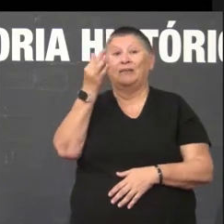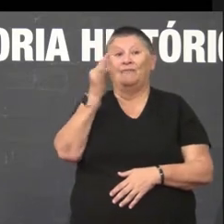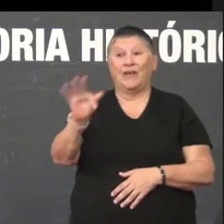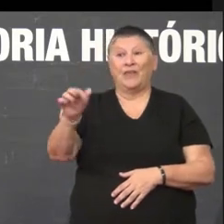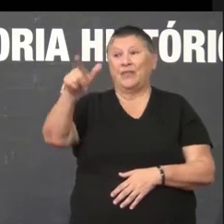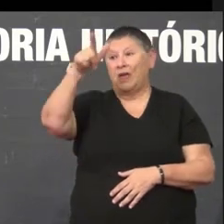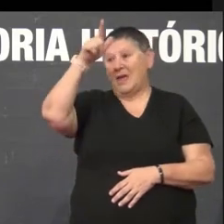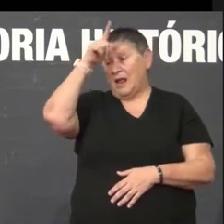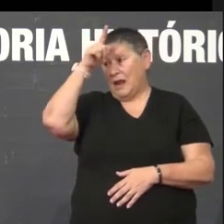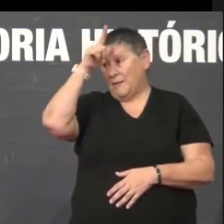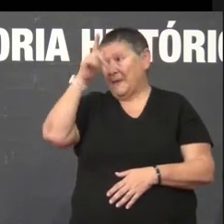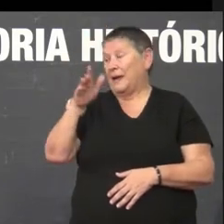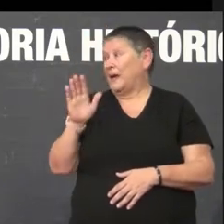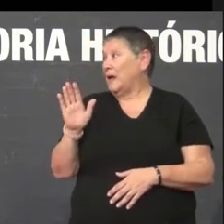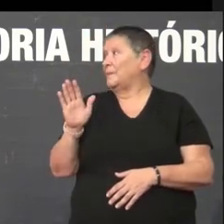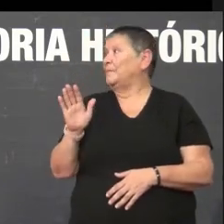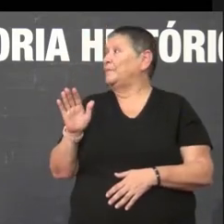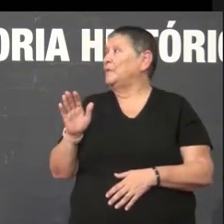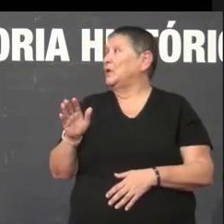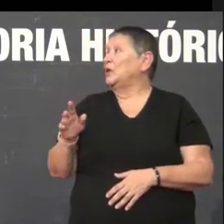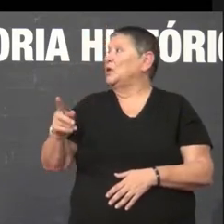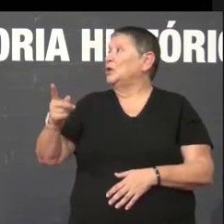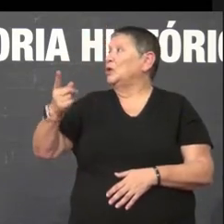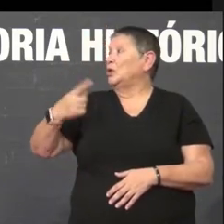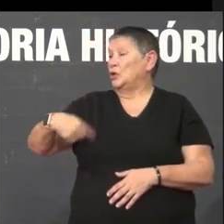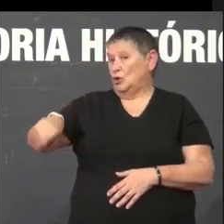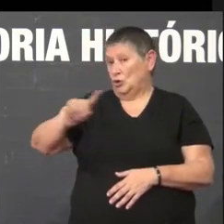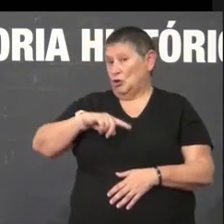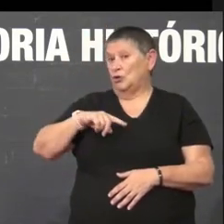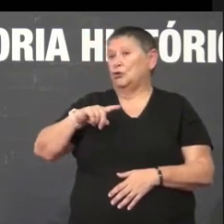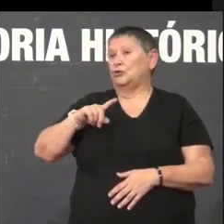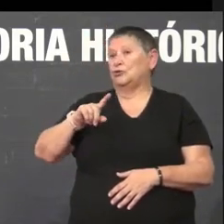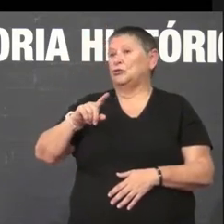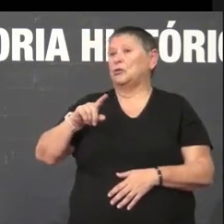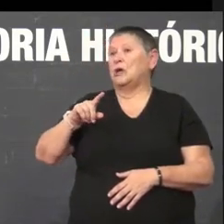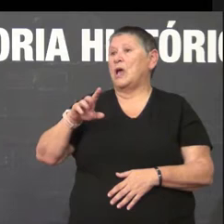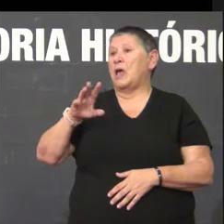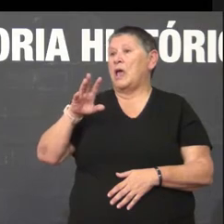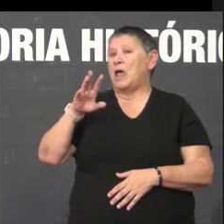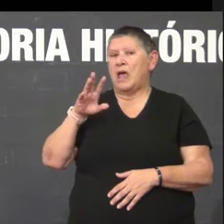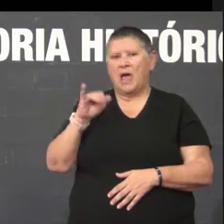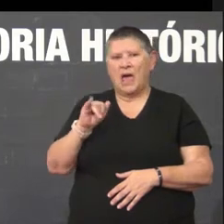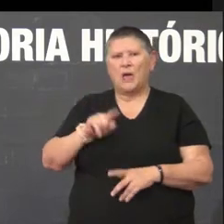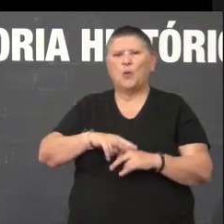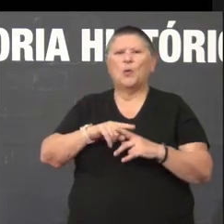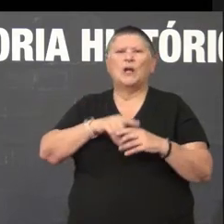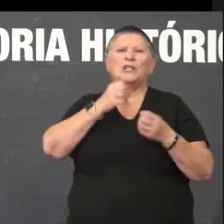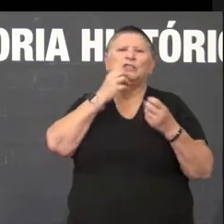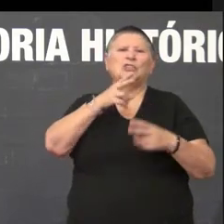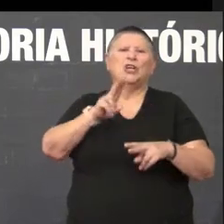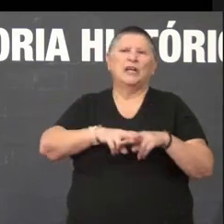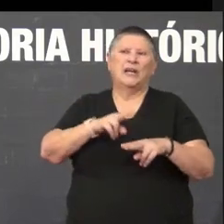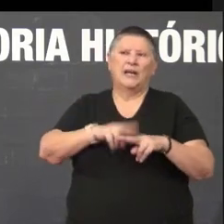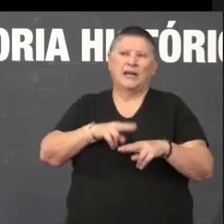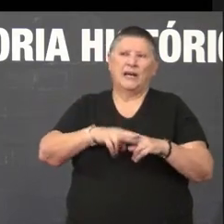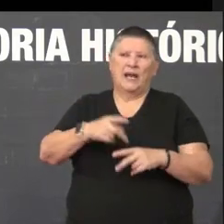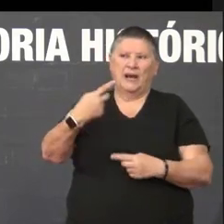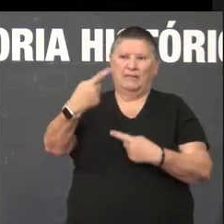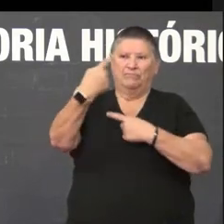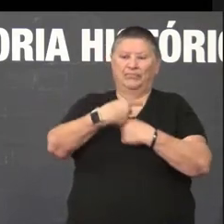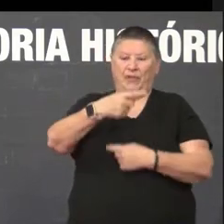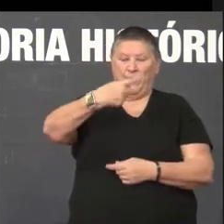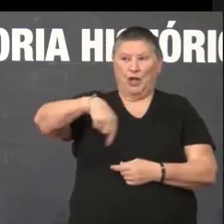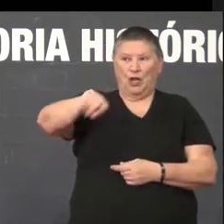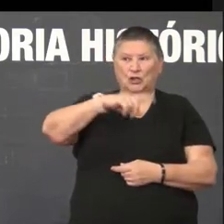e donde nos inda, que de eso falaremos tamén, temos esa lenda negra que está sobre nós como unha especie